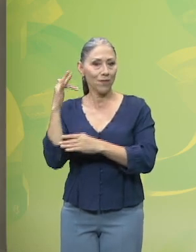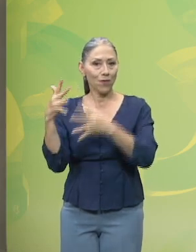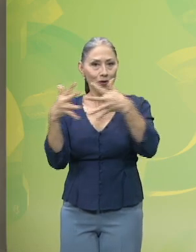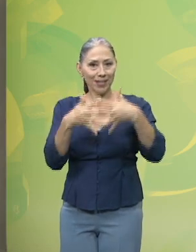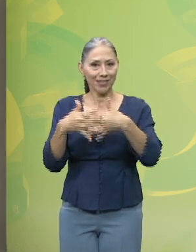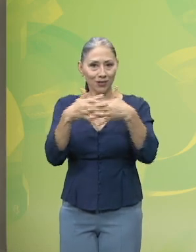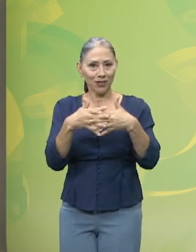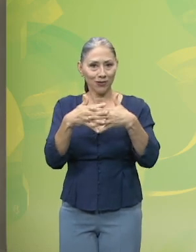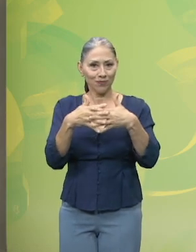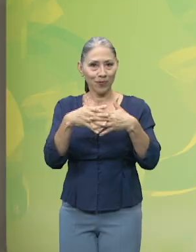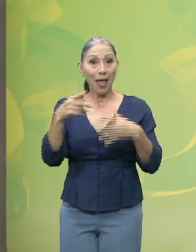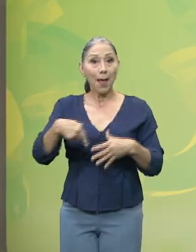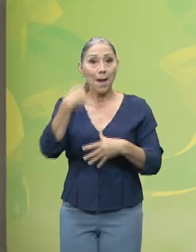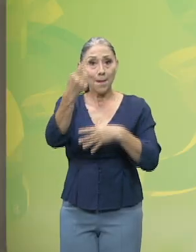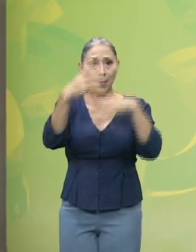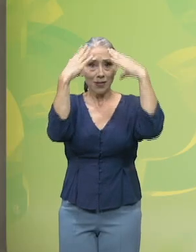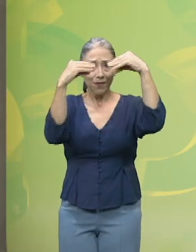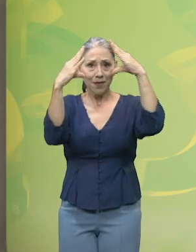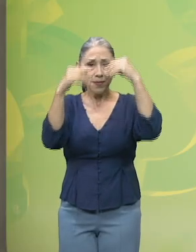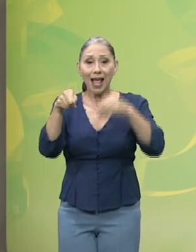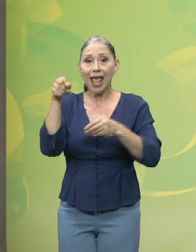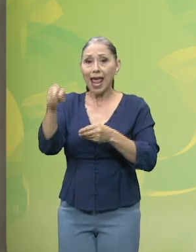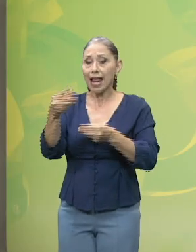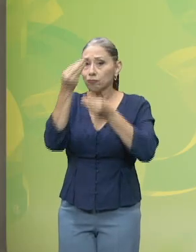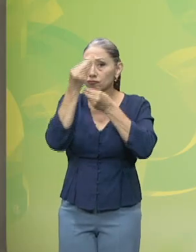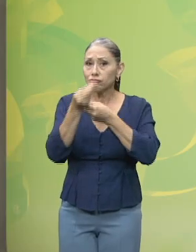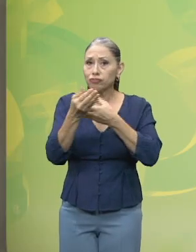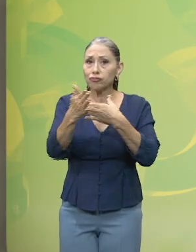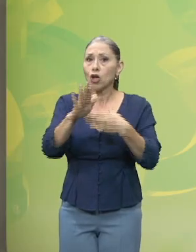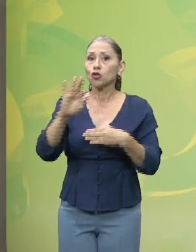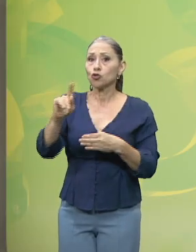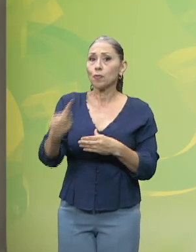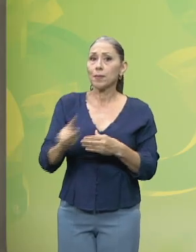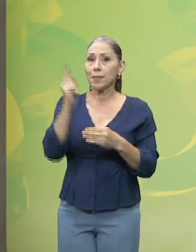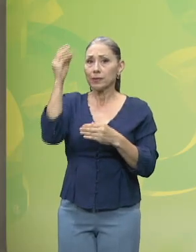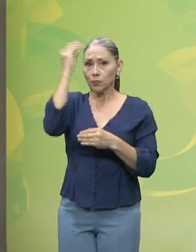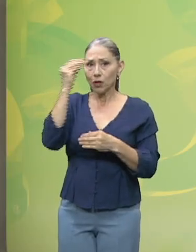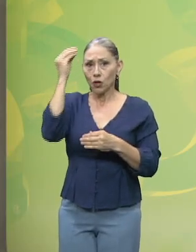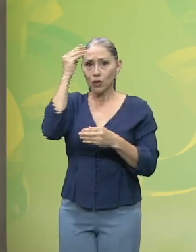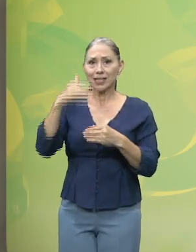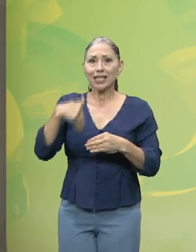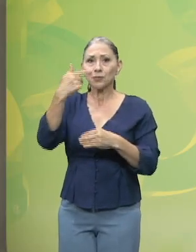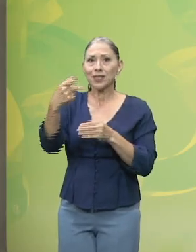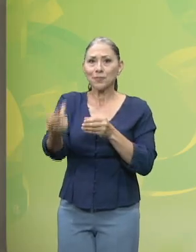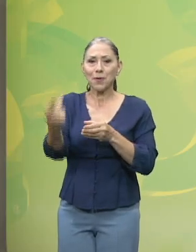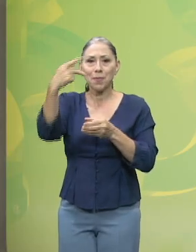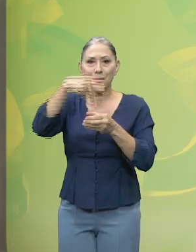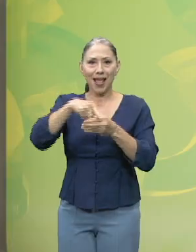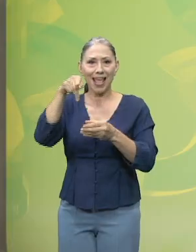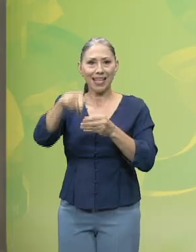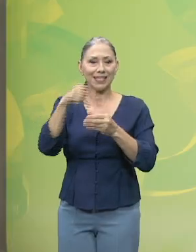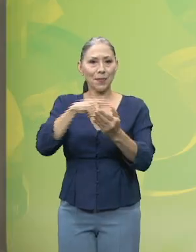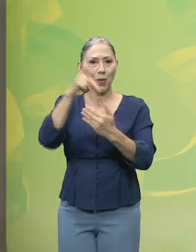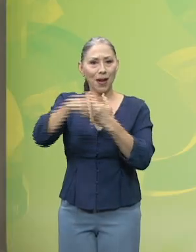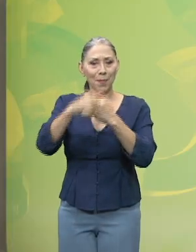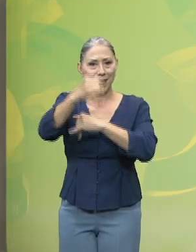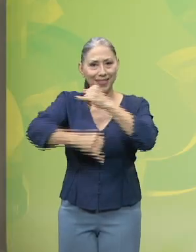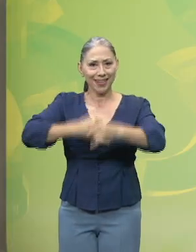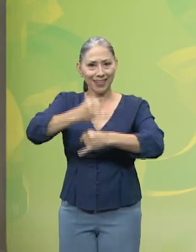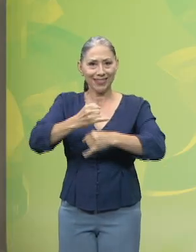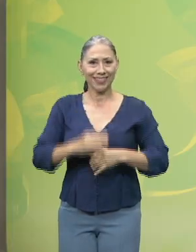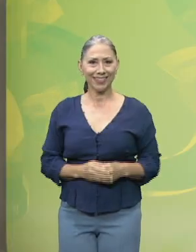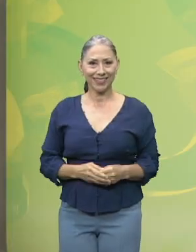Estados Unidos. En la siguiente nota nos compartirá sus primeras impresiones tras ser parte de este programa